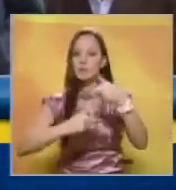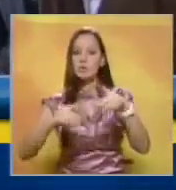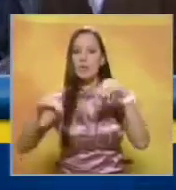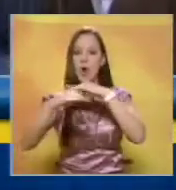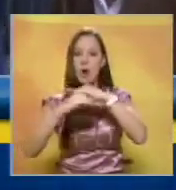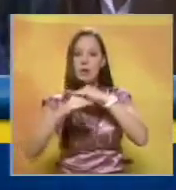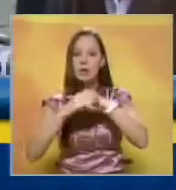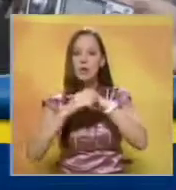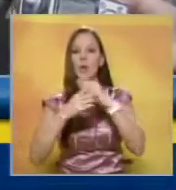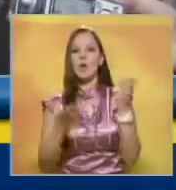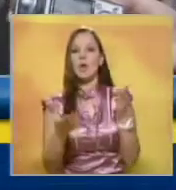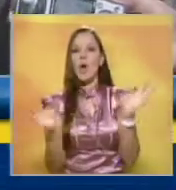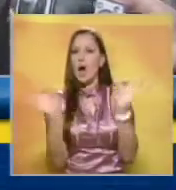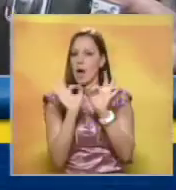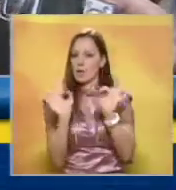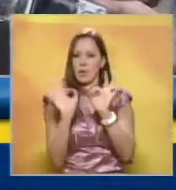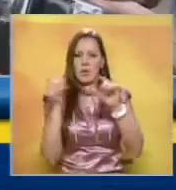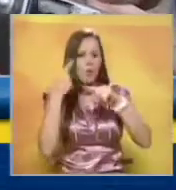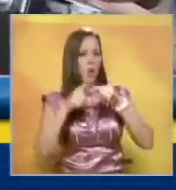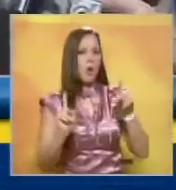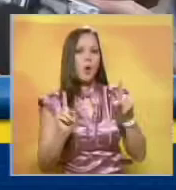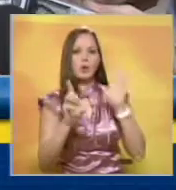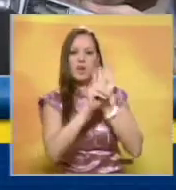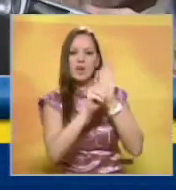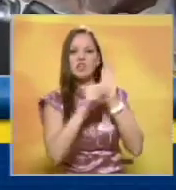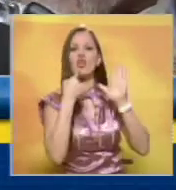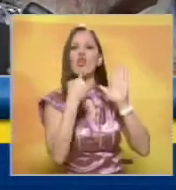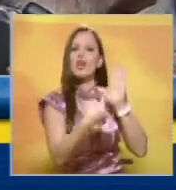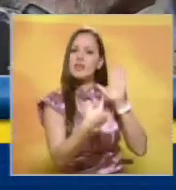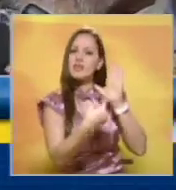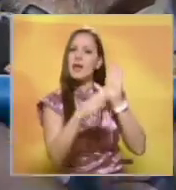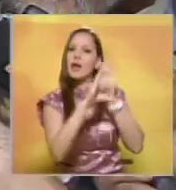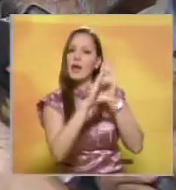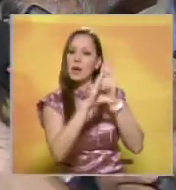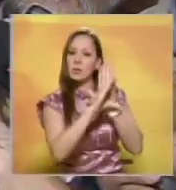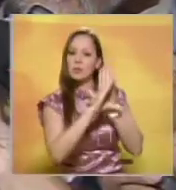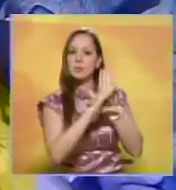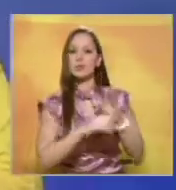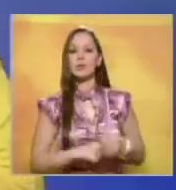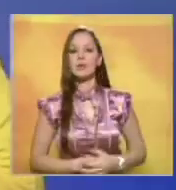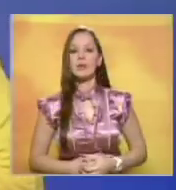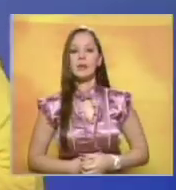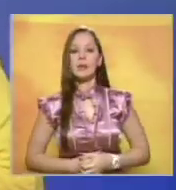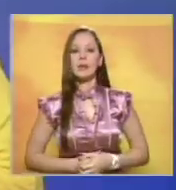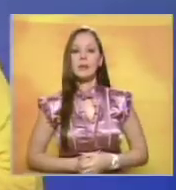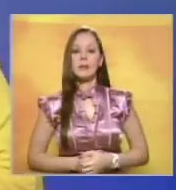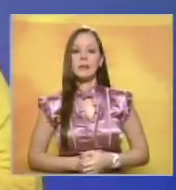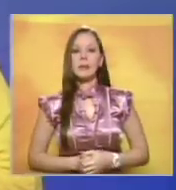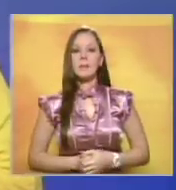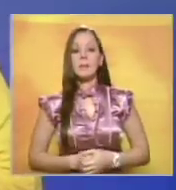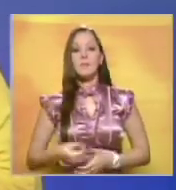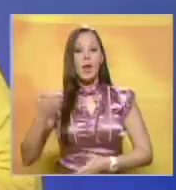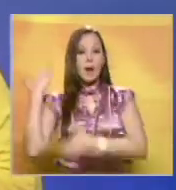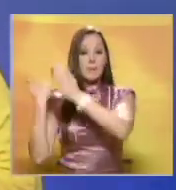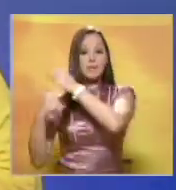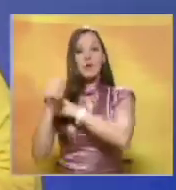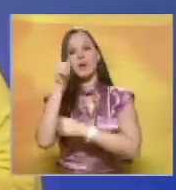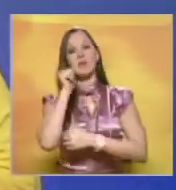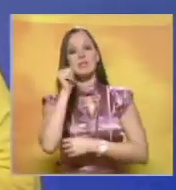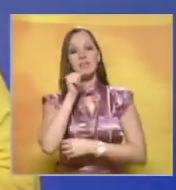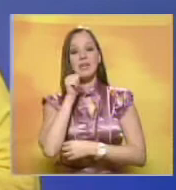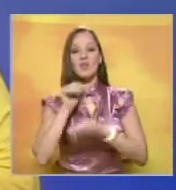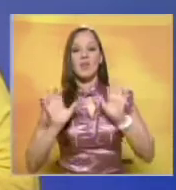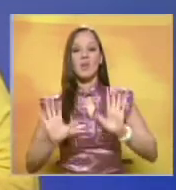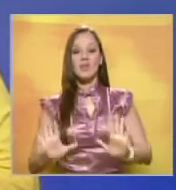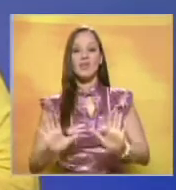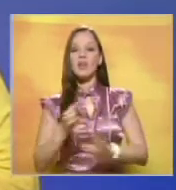en fin, a ningún otro derecho consagrado en el bloque de la constitucionalidad. El pasado sábado 10 de mayo venció